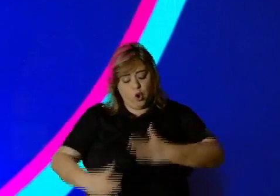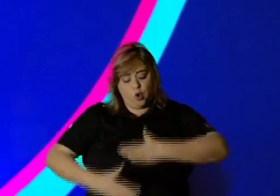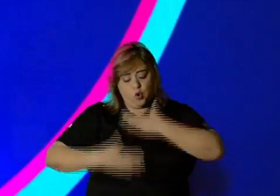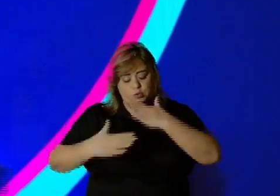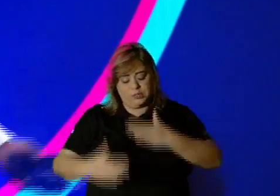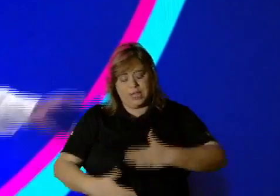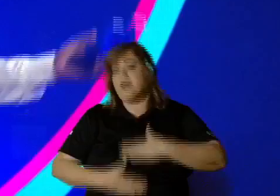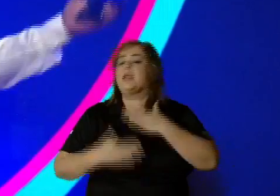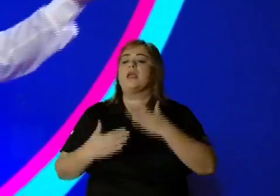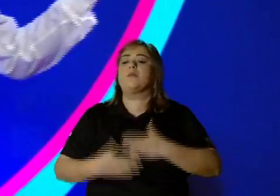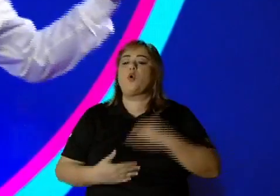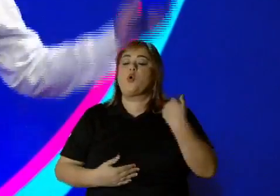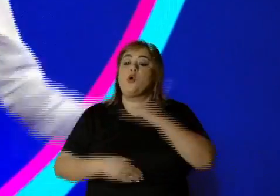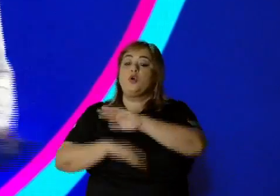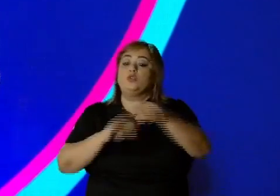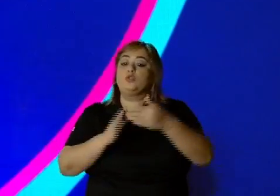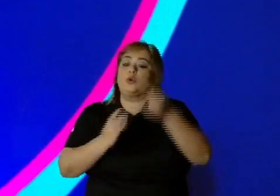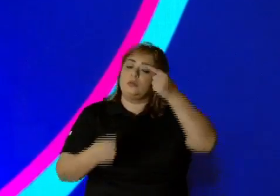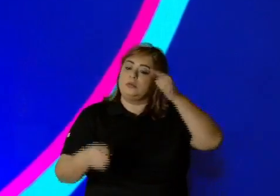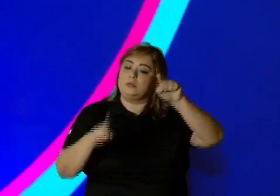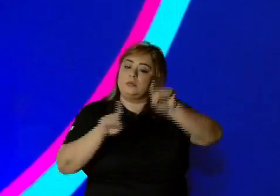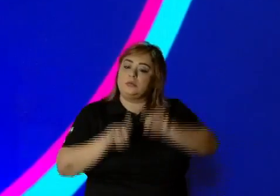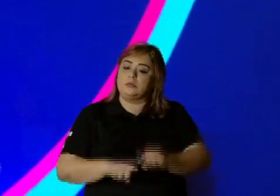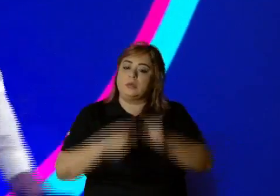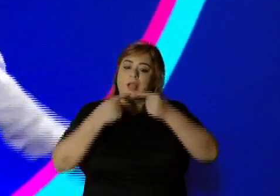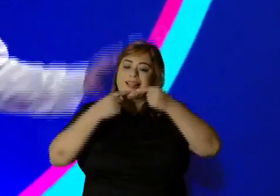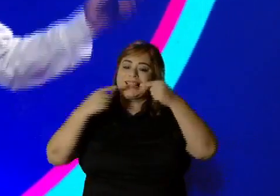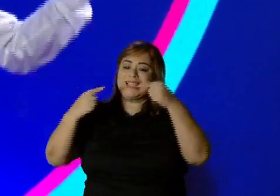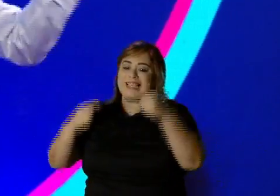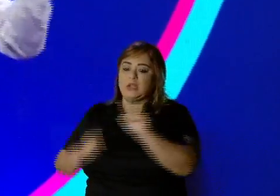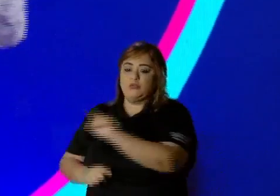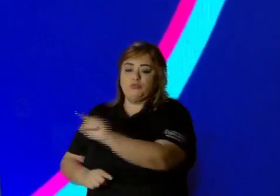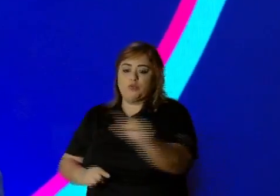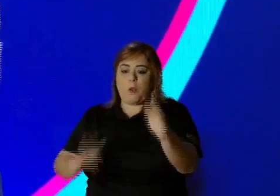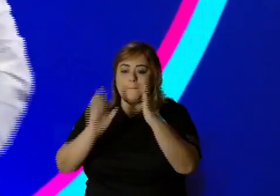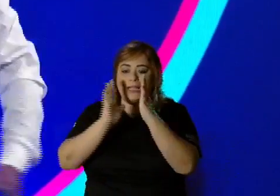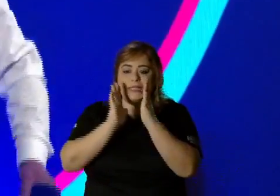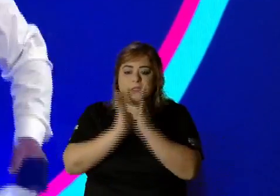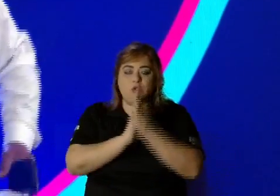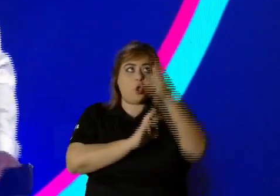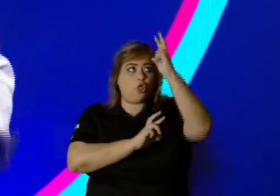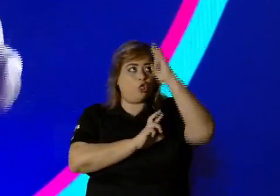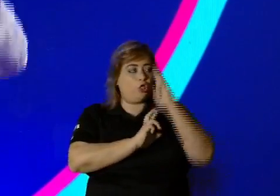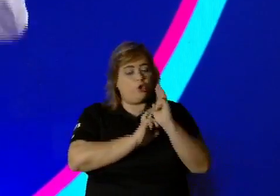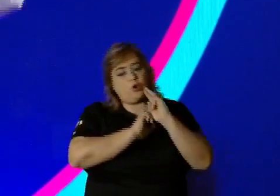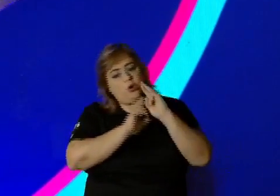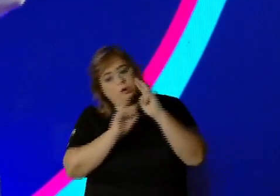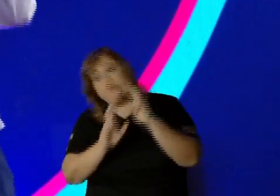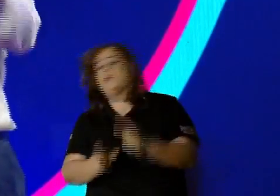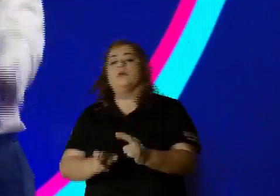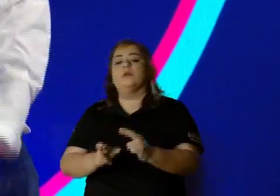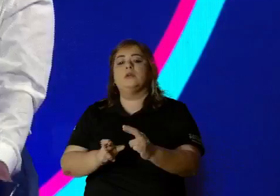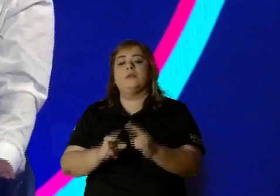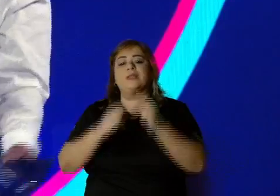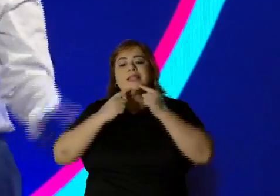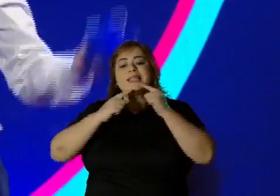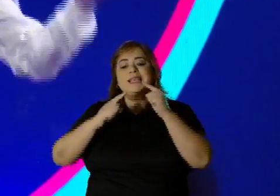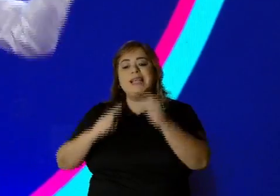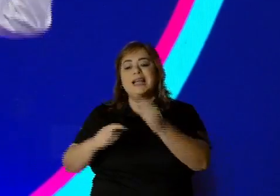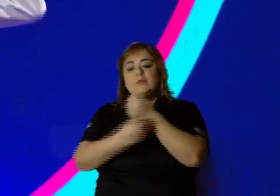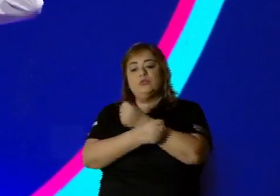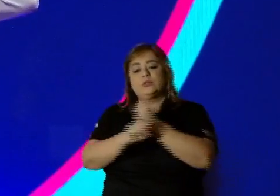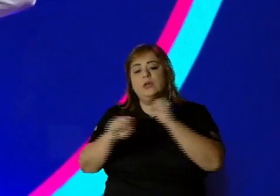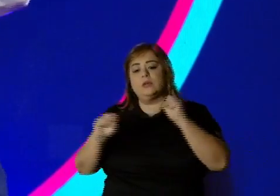en común acuerdo declaramos que cada petición está siendo contestada, gloria a Dios, declaramos